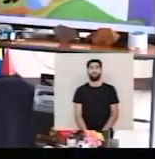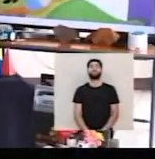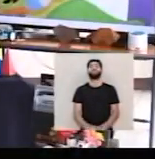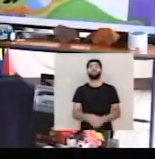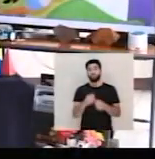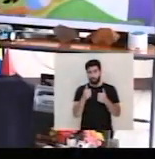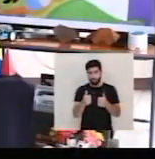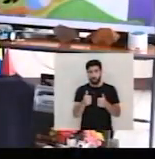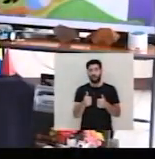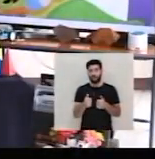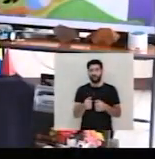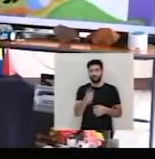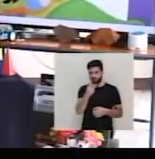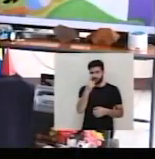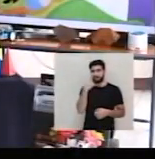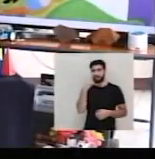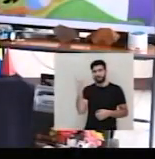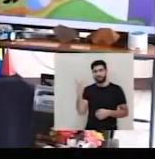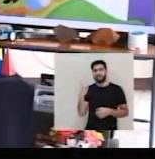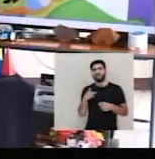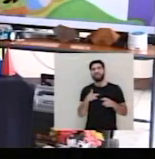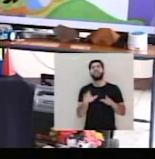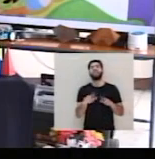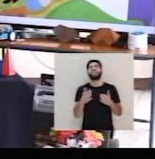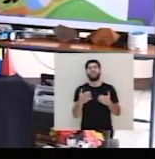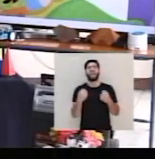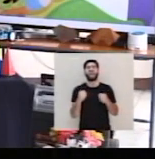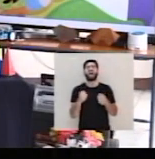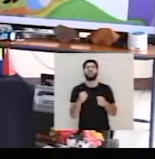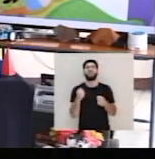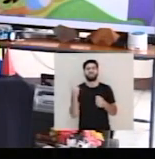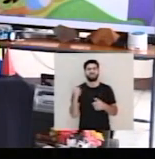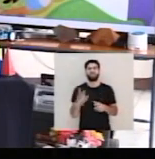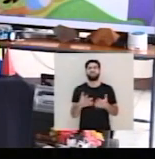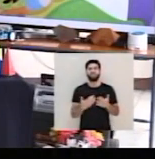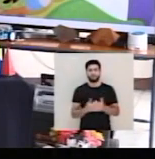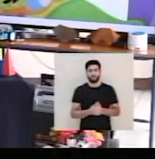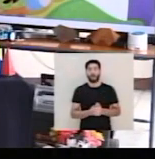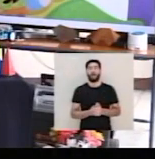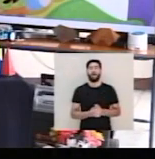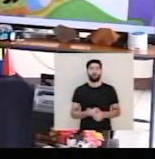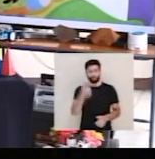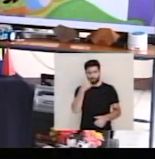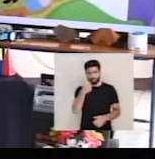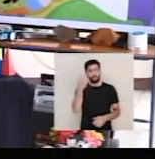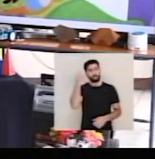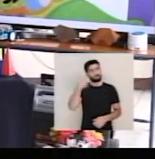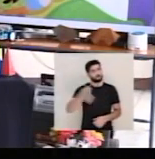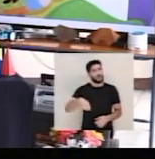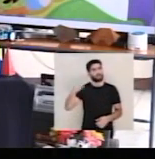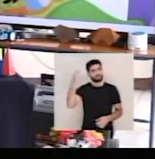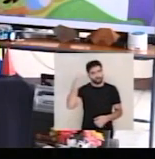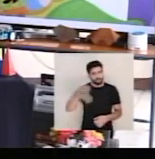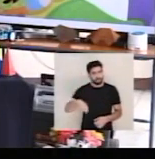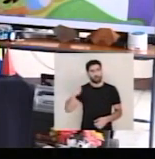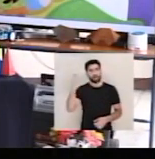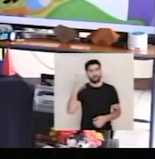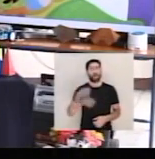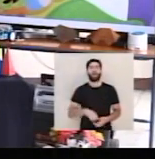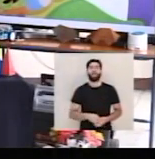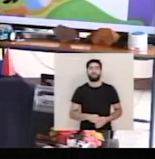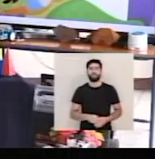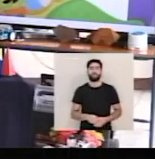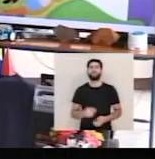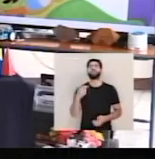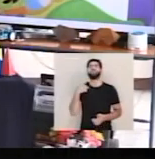Muy bien. A ver, ¿qué es lo que yo estoy haciendo? Sí, peinándome. ¿Y para eso